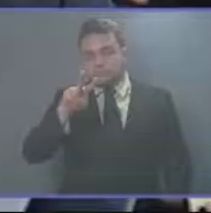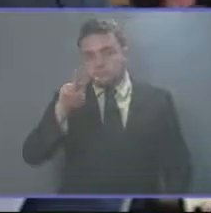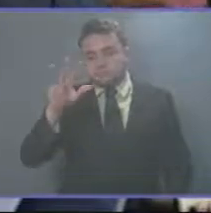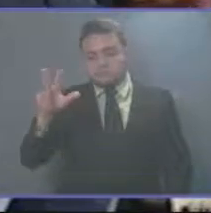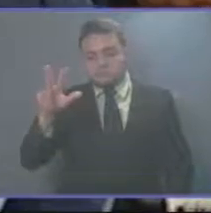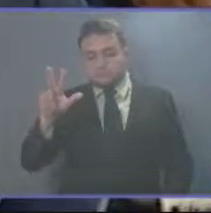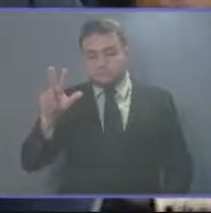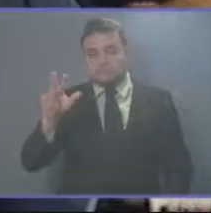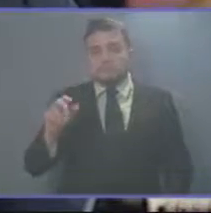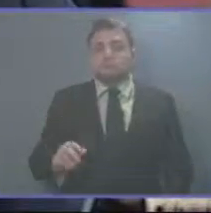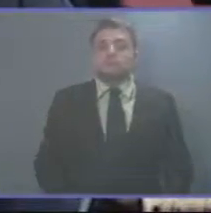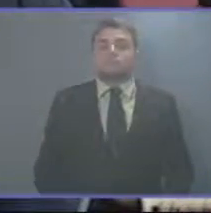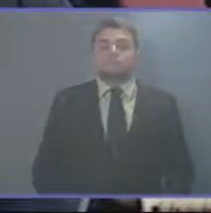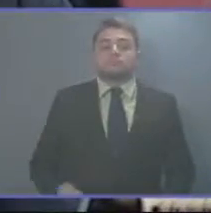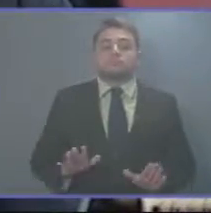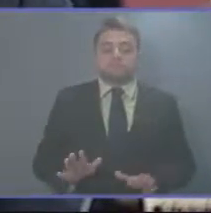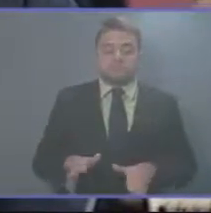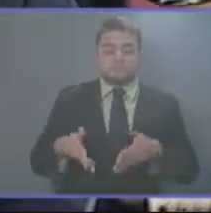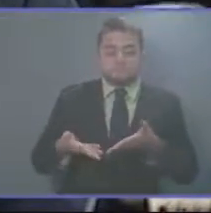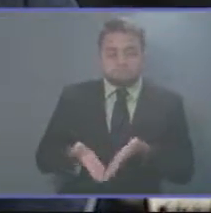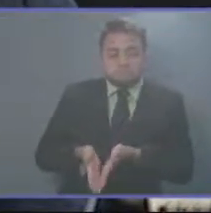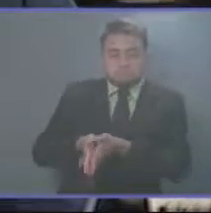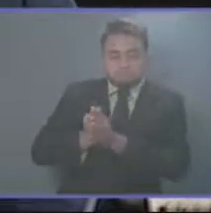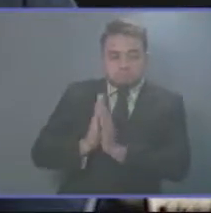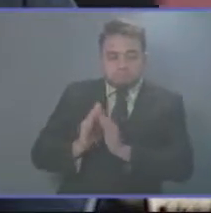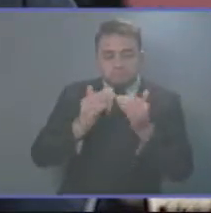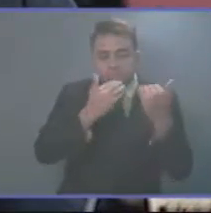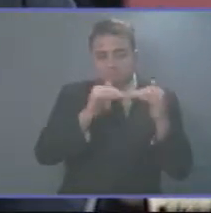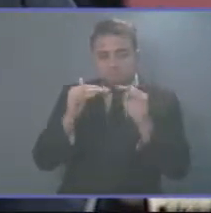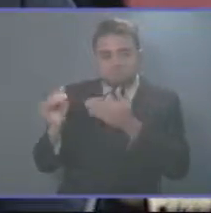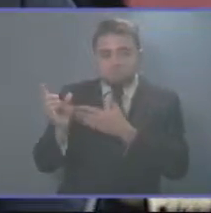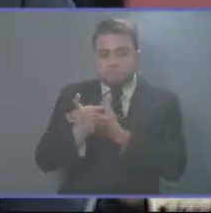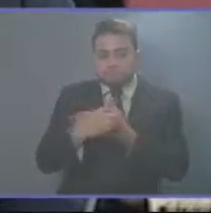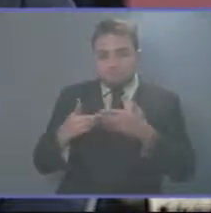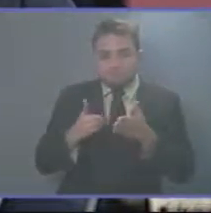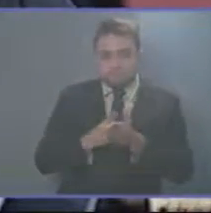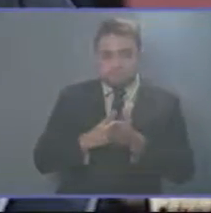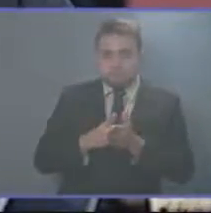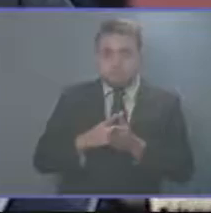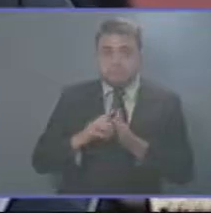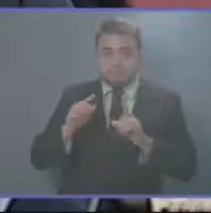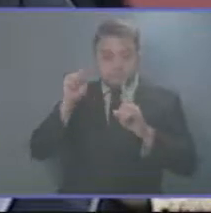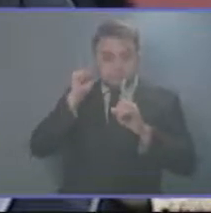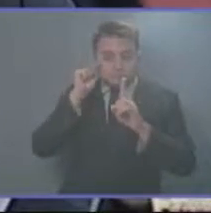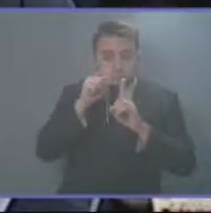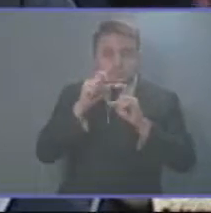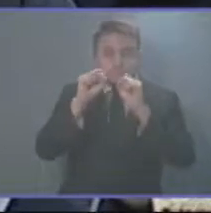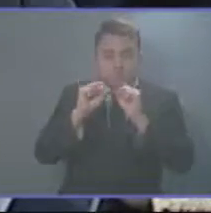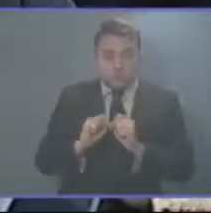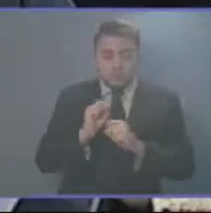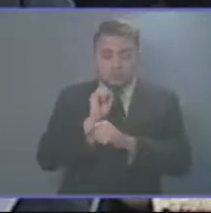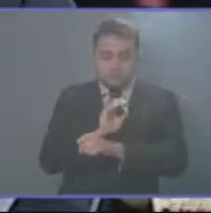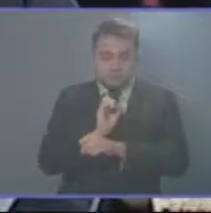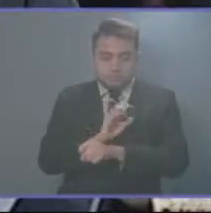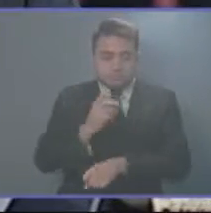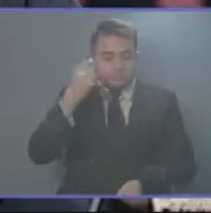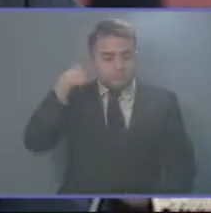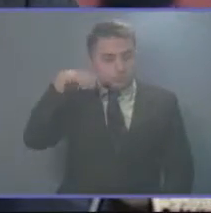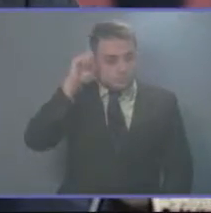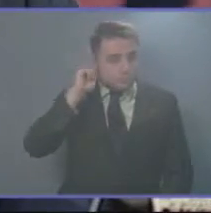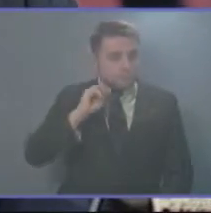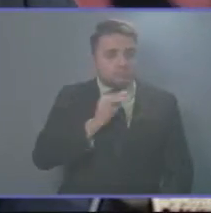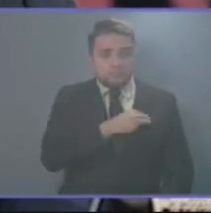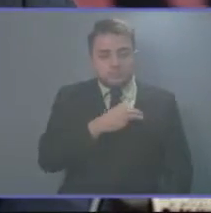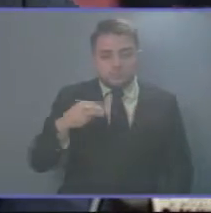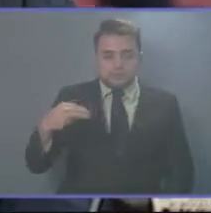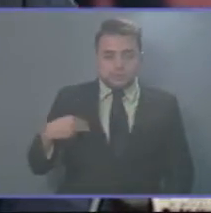1223-8-2018-19-1, que contiene solicitud de varios diputados. En el sentido, se recomienda al ministro de Hacienda incorporar